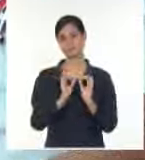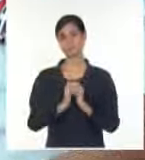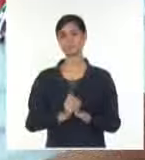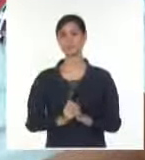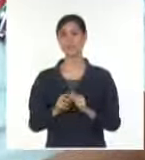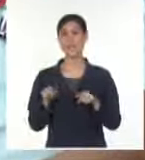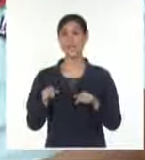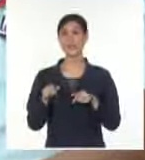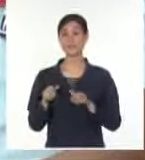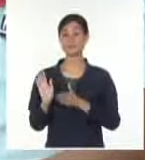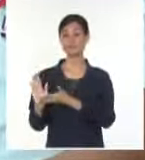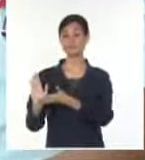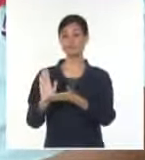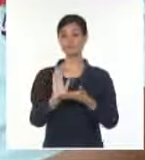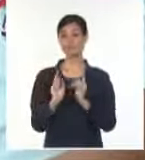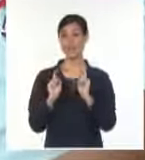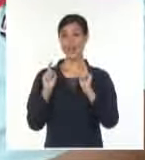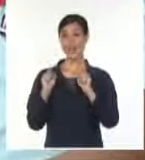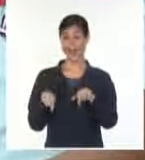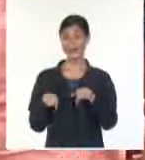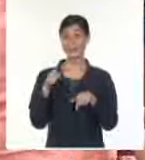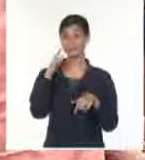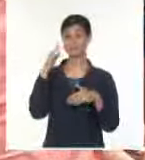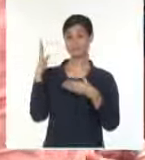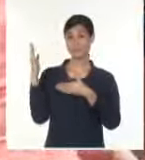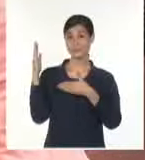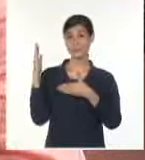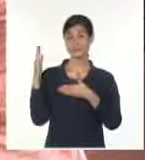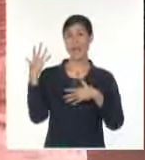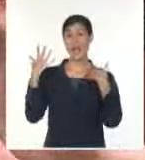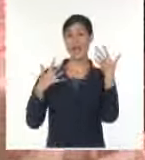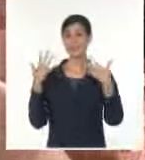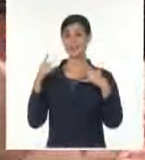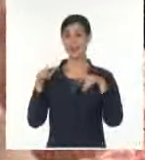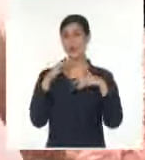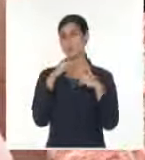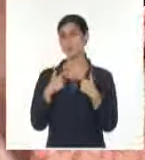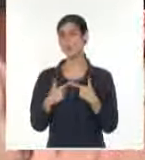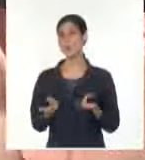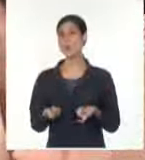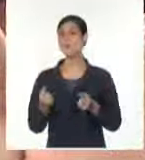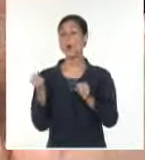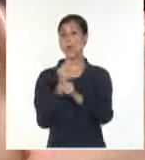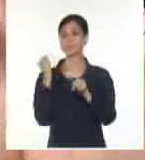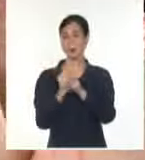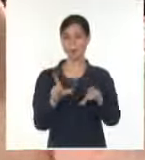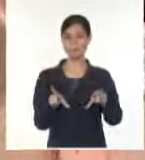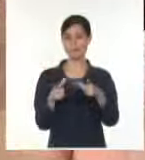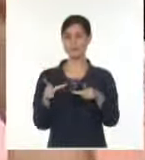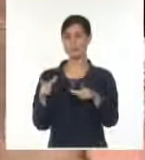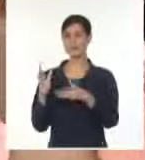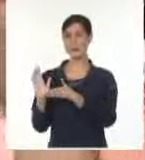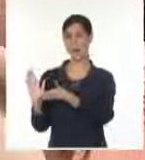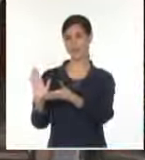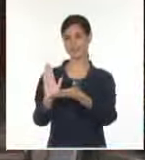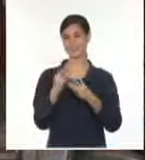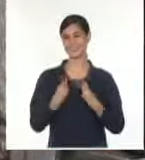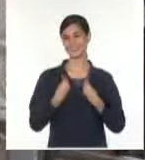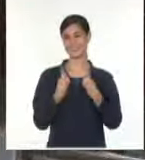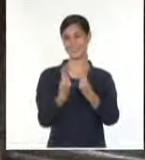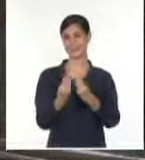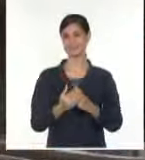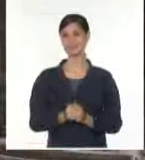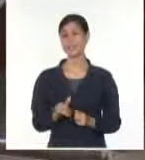fundacional, trabajadores del CIGB celebraron sus resultados y aportes al Sistema Nacional de Salud. La apuesta de Fidel en